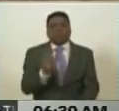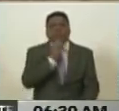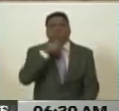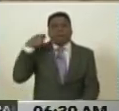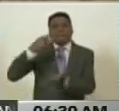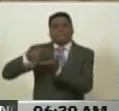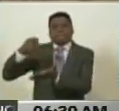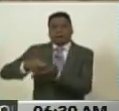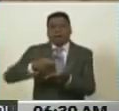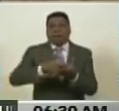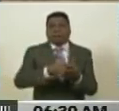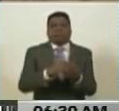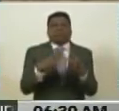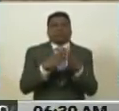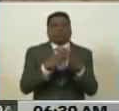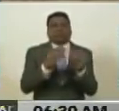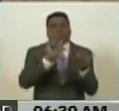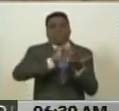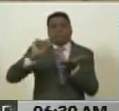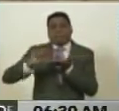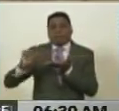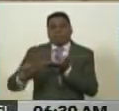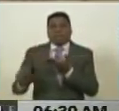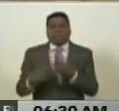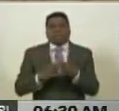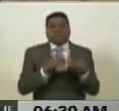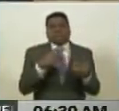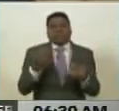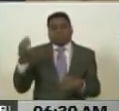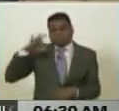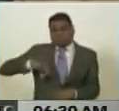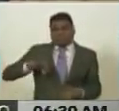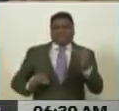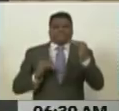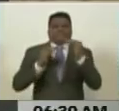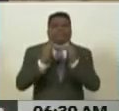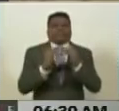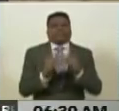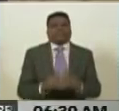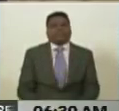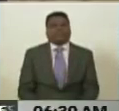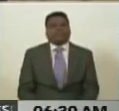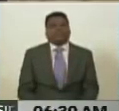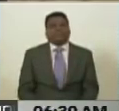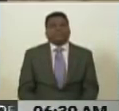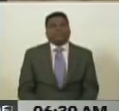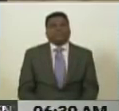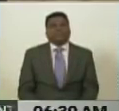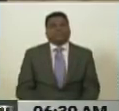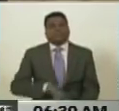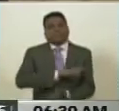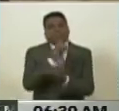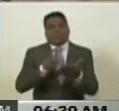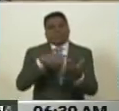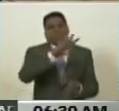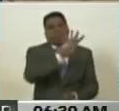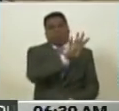pasar a percibir este ingreso eh mínimo establecido, este nuevo ingreso mínimo establecido que en términos concretos va a ser de